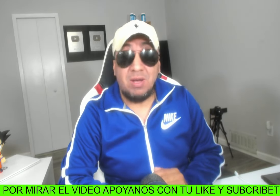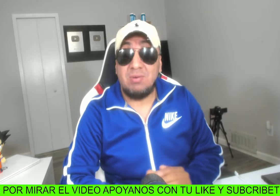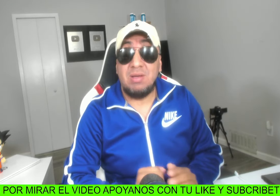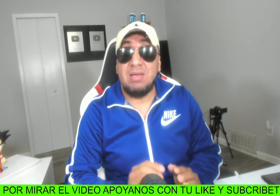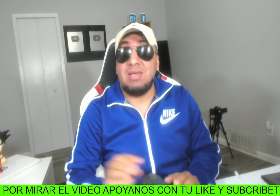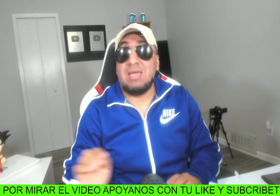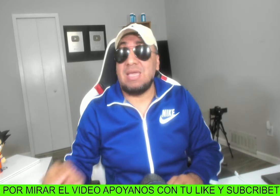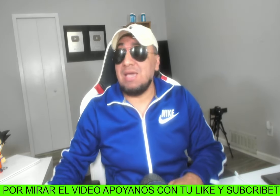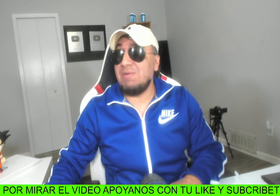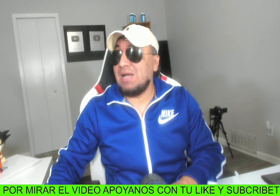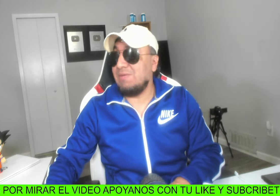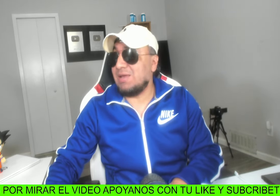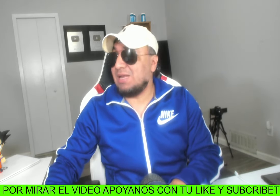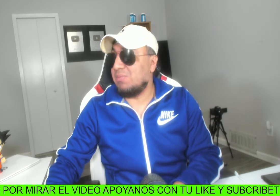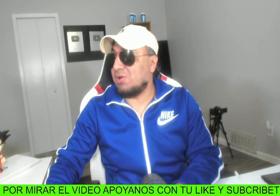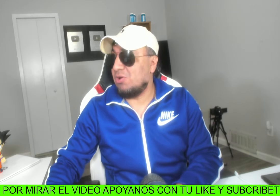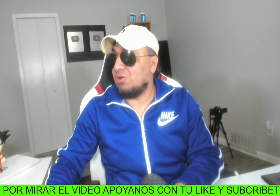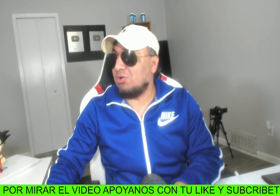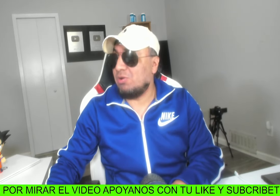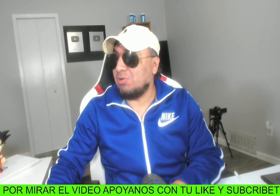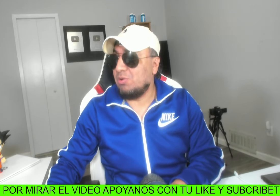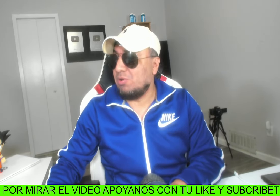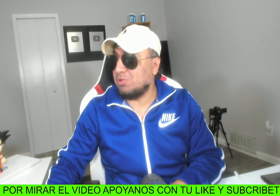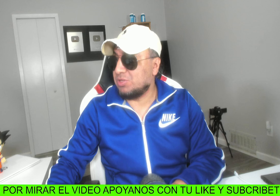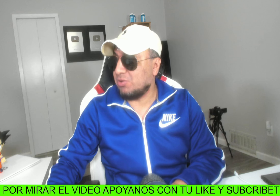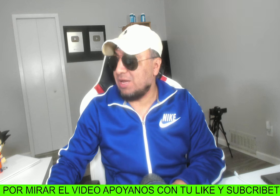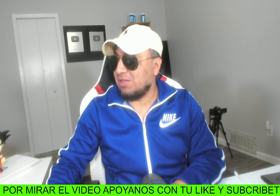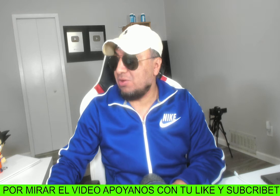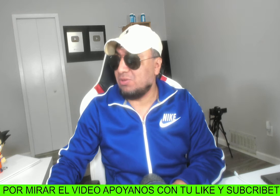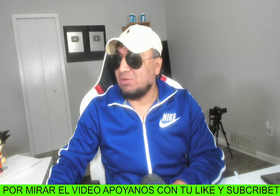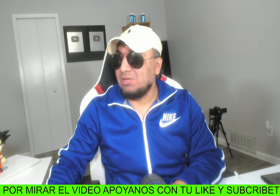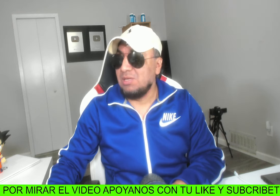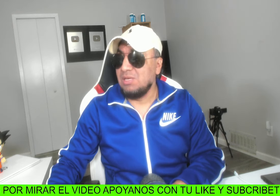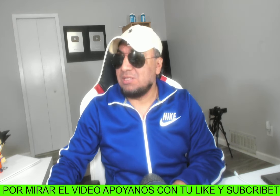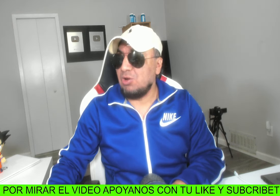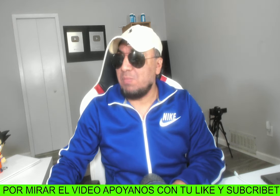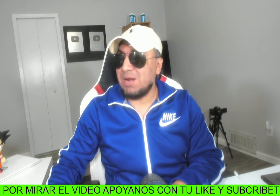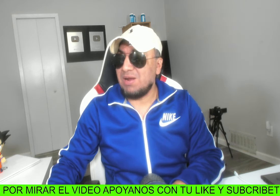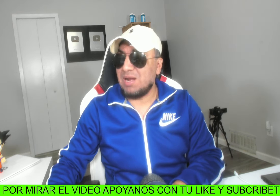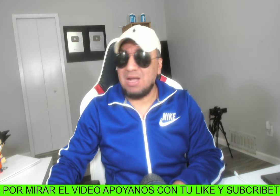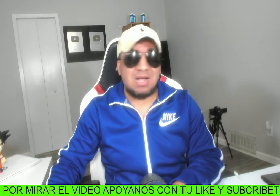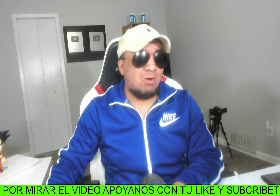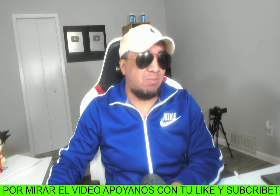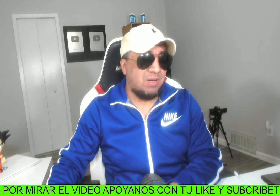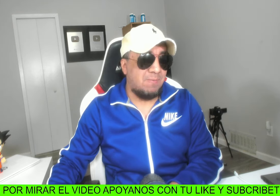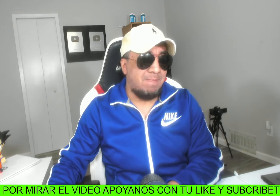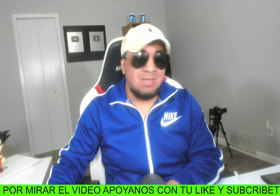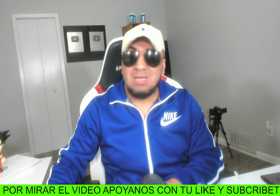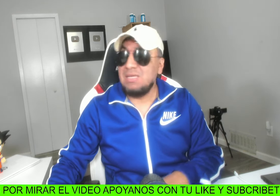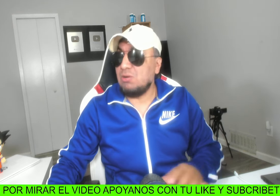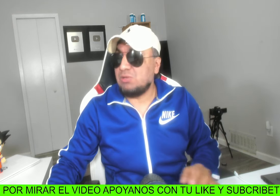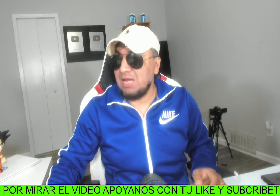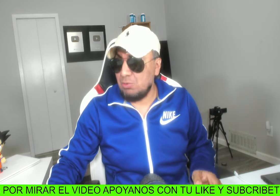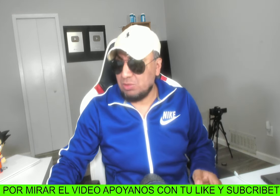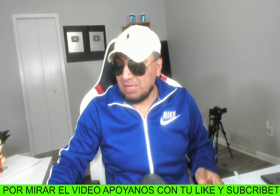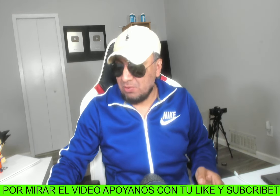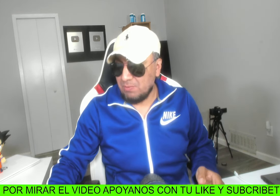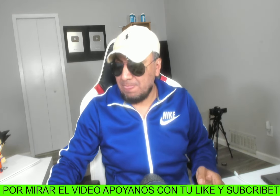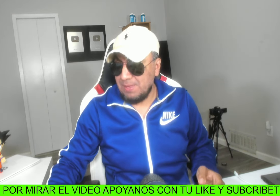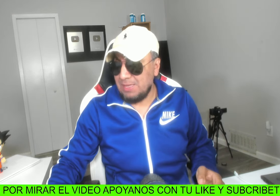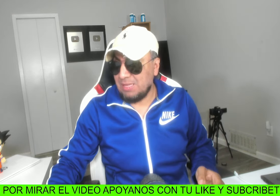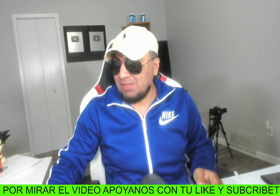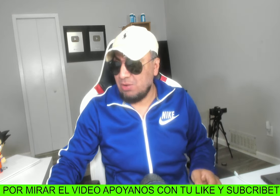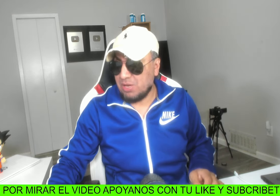Pero bueno, ¿qué van a saber de amor los opositores hediondos? Si solo para hablar caca son buenos. Si a usted le ha